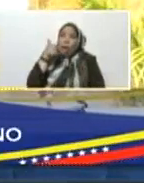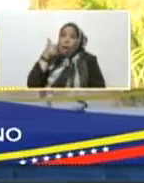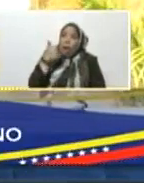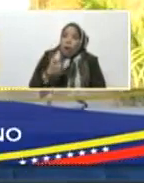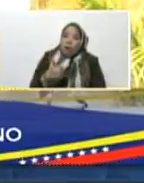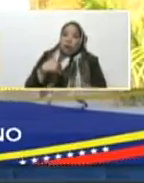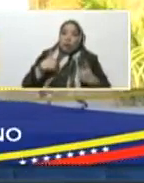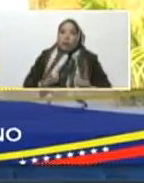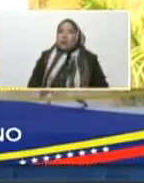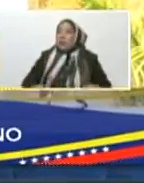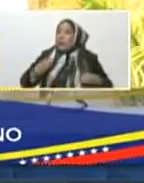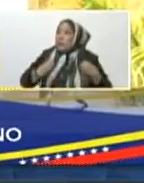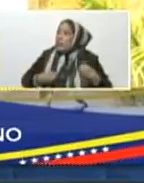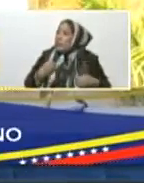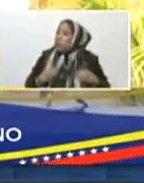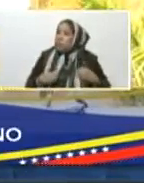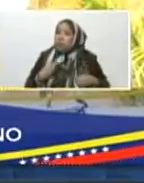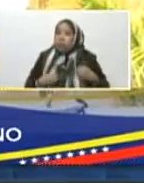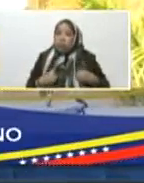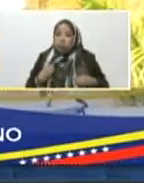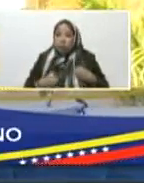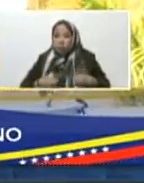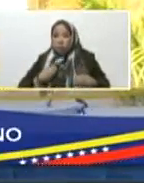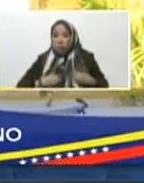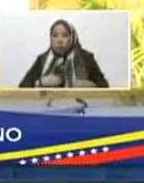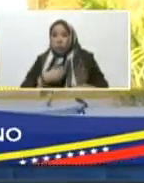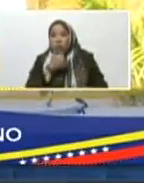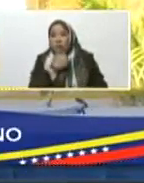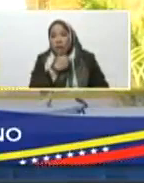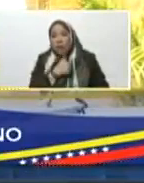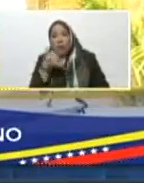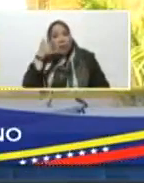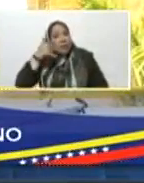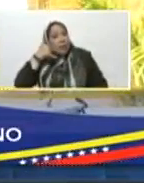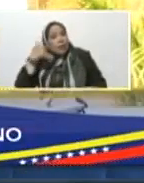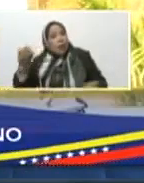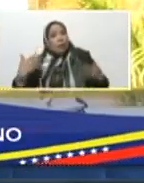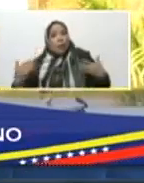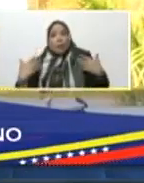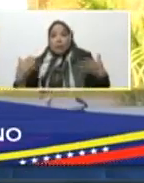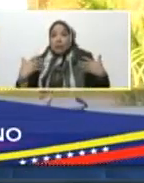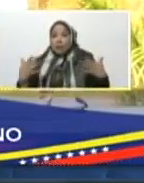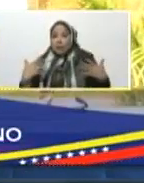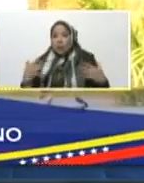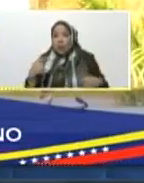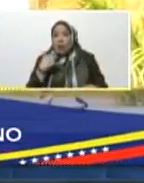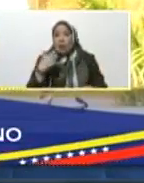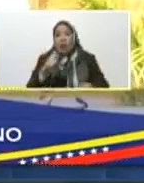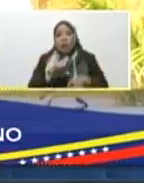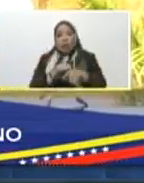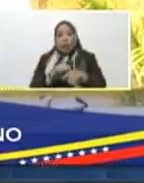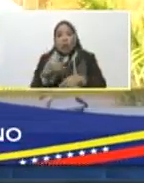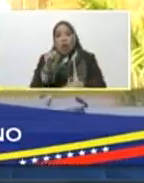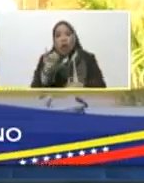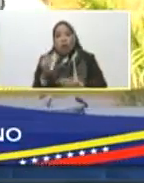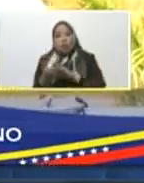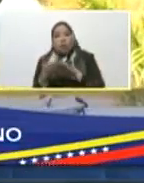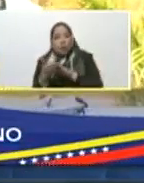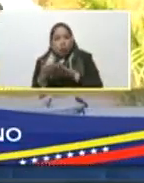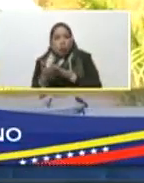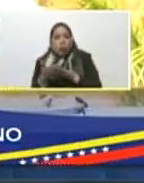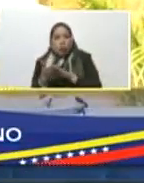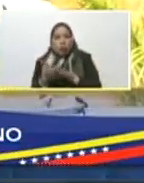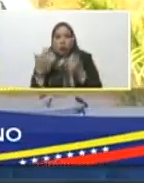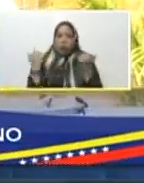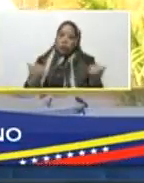estás desesperado. Ya lo que quieres es que te llamen. Ya lo que quieres es que te digan, vente para acá. Ya lo